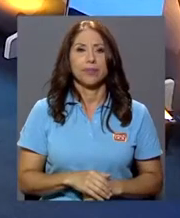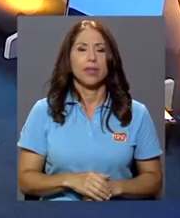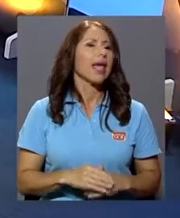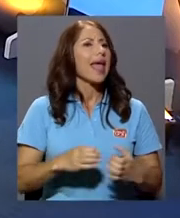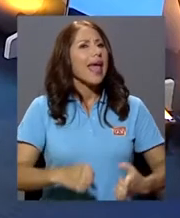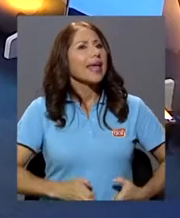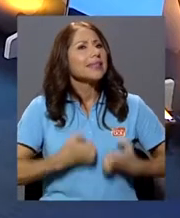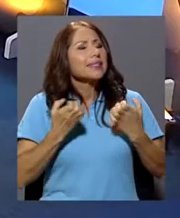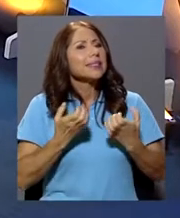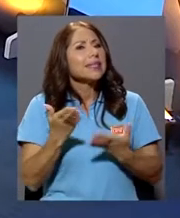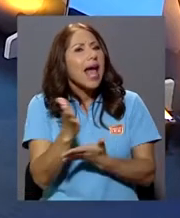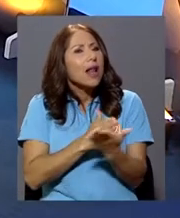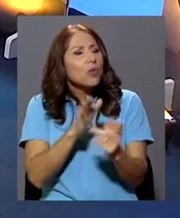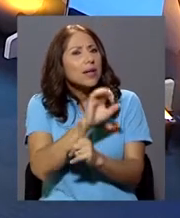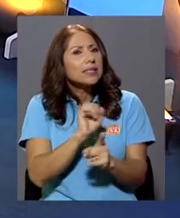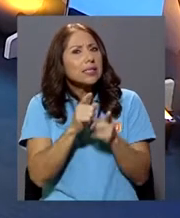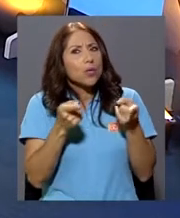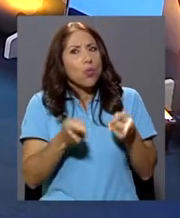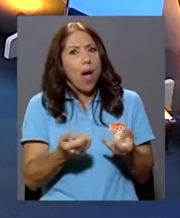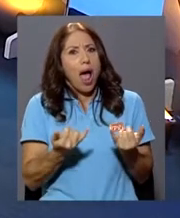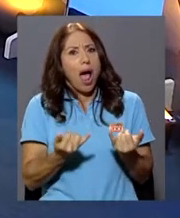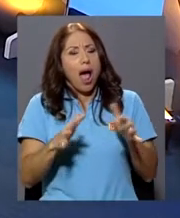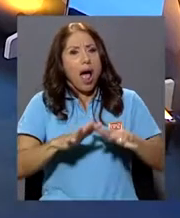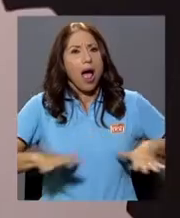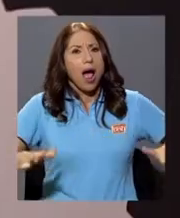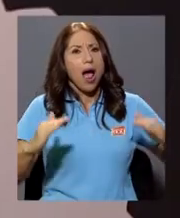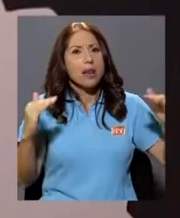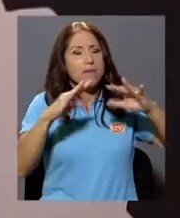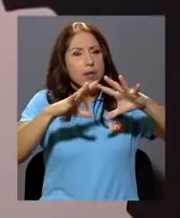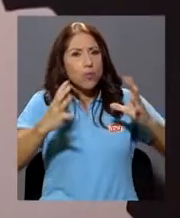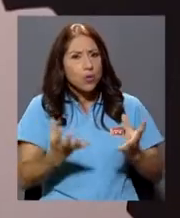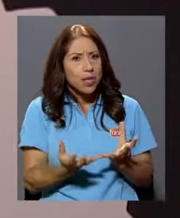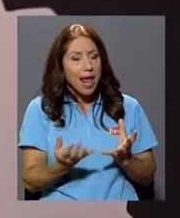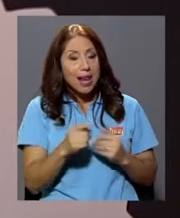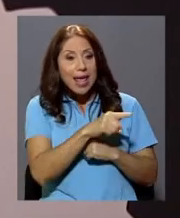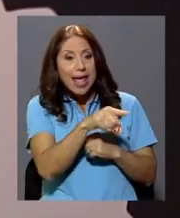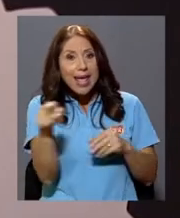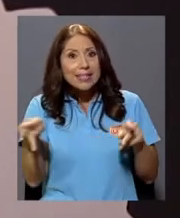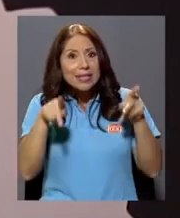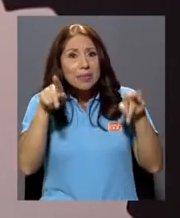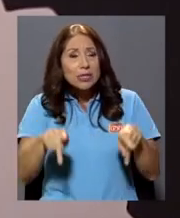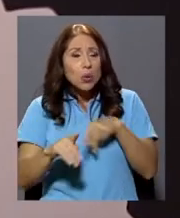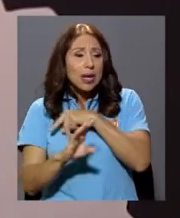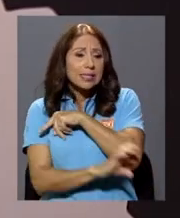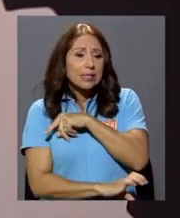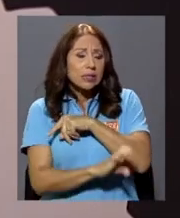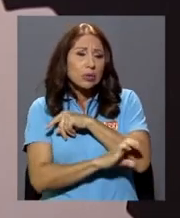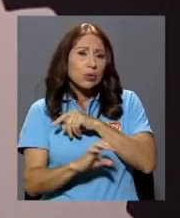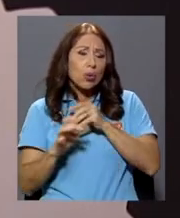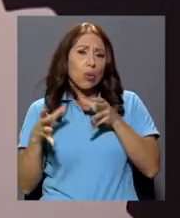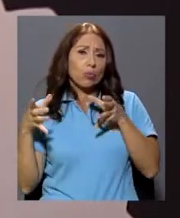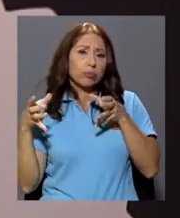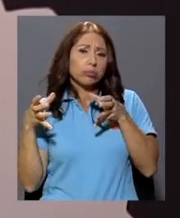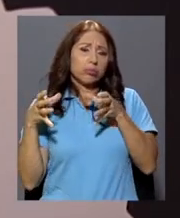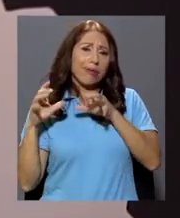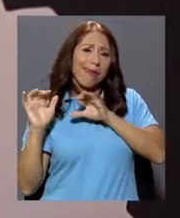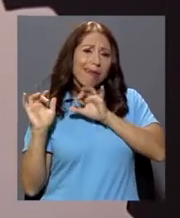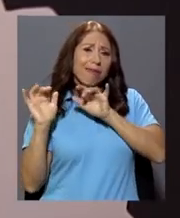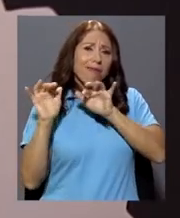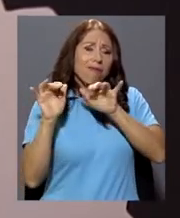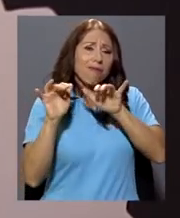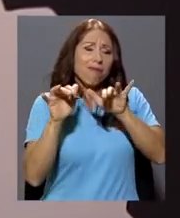¿Existe algún estado de la situación a nivel mundial de cómo esas migraciones pasan condiciones